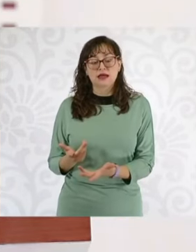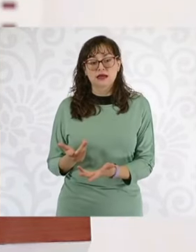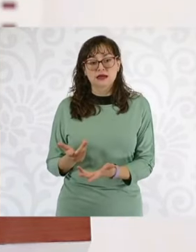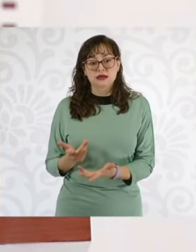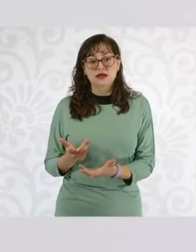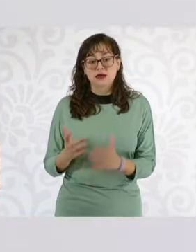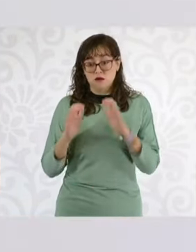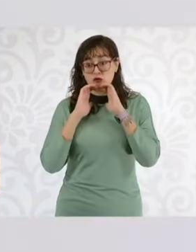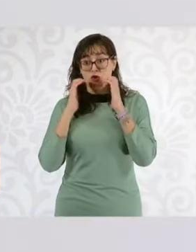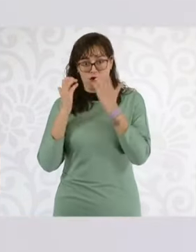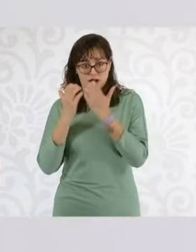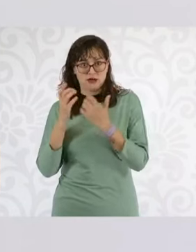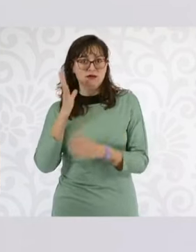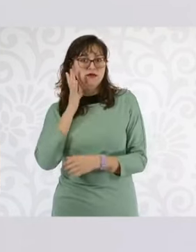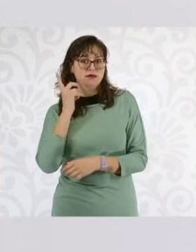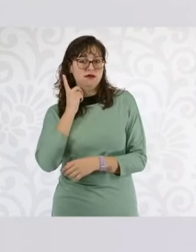propio Congreso,